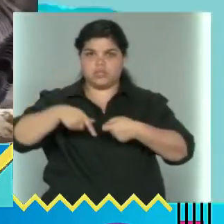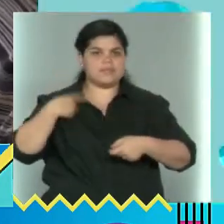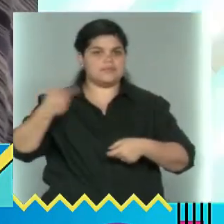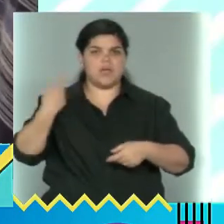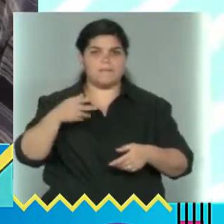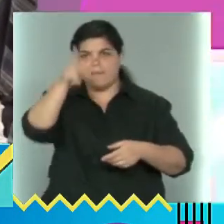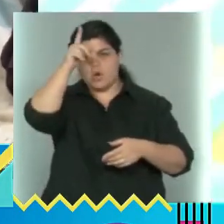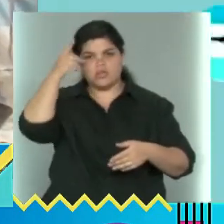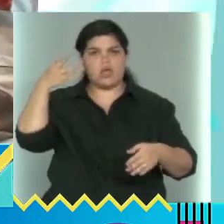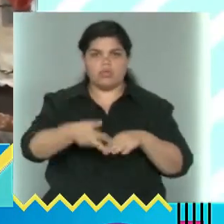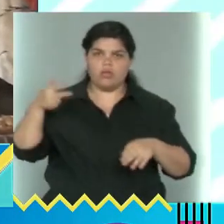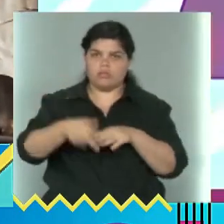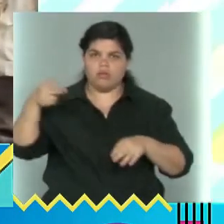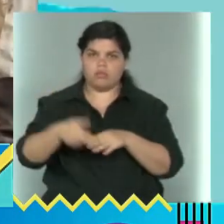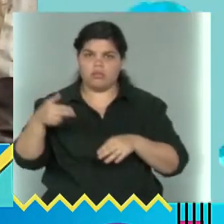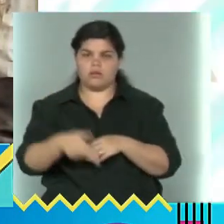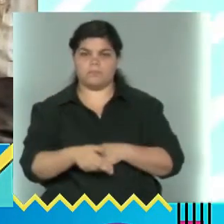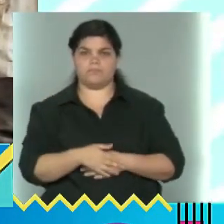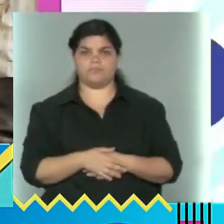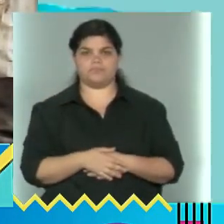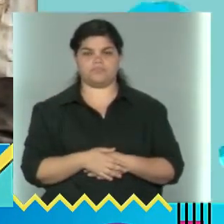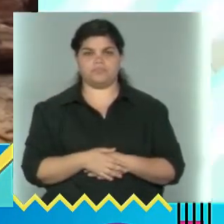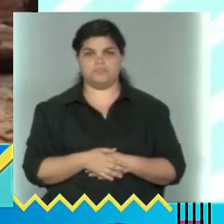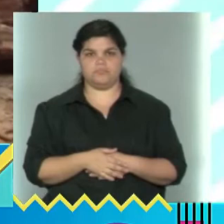ayudaban al campamento.